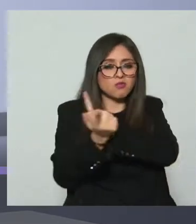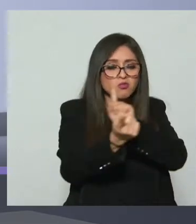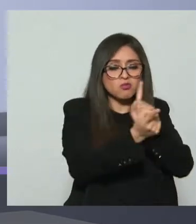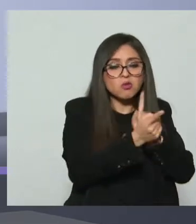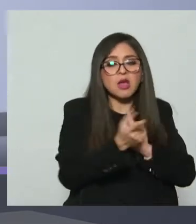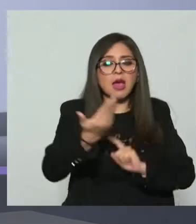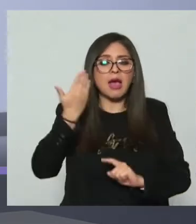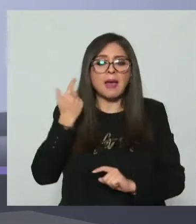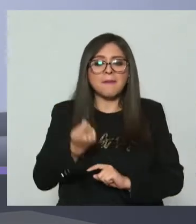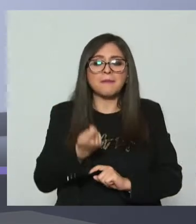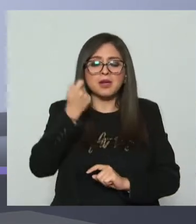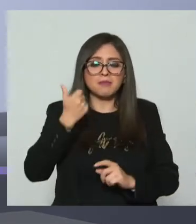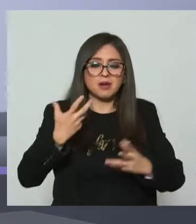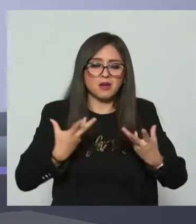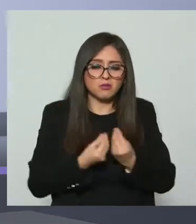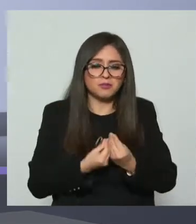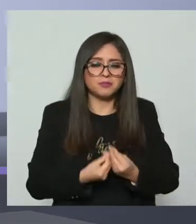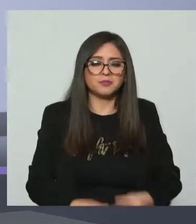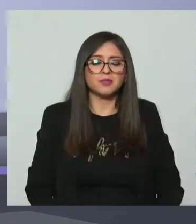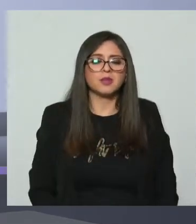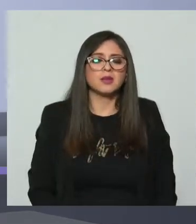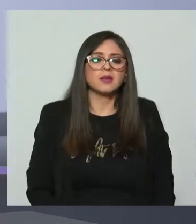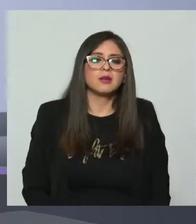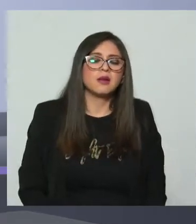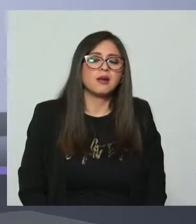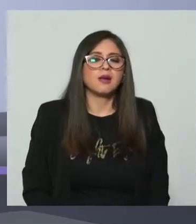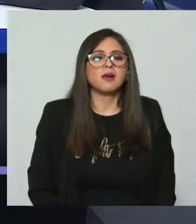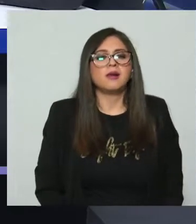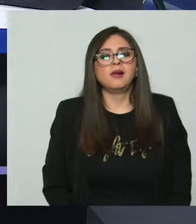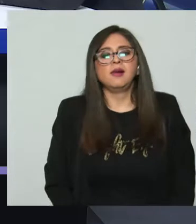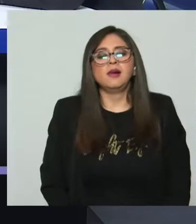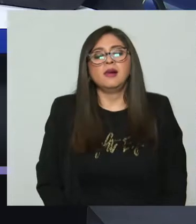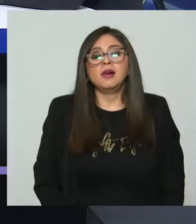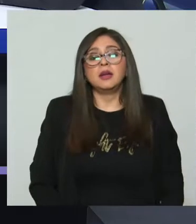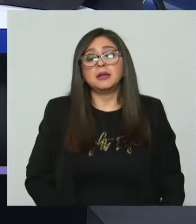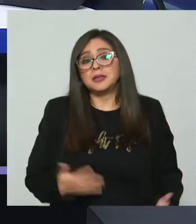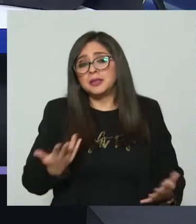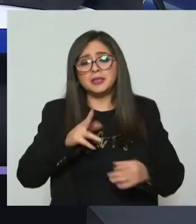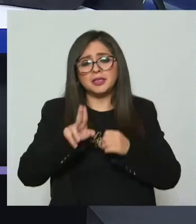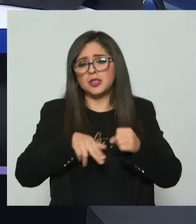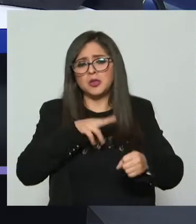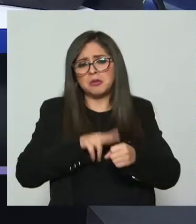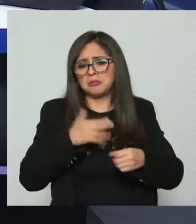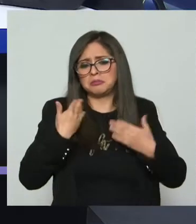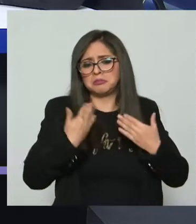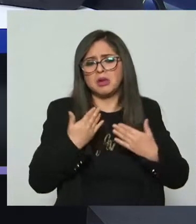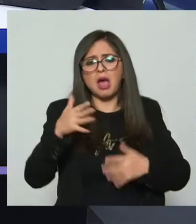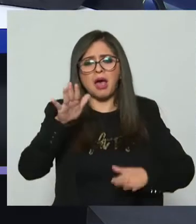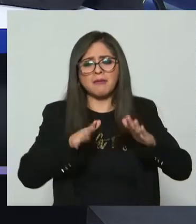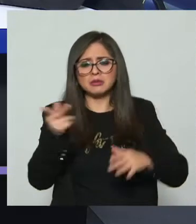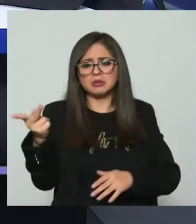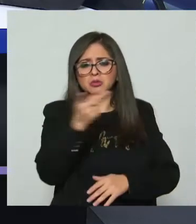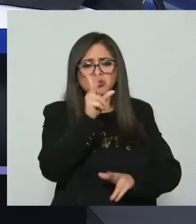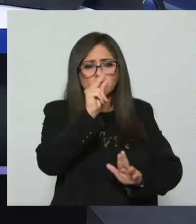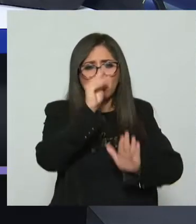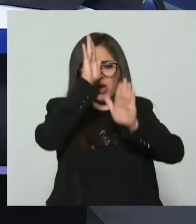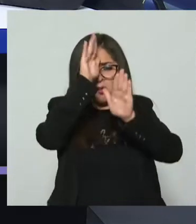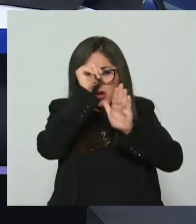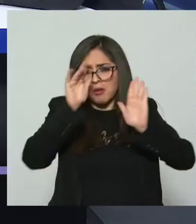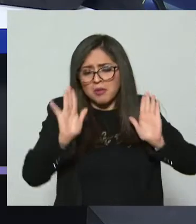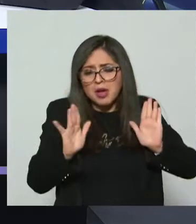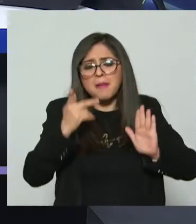primera legislatura. Es válido, es normal que tengamos diferencias, pero nuestras diferencias no están por encima del proyecto de